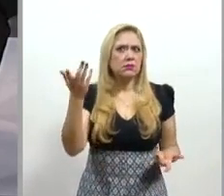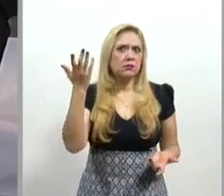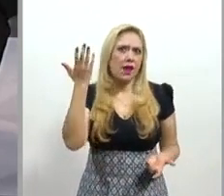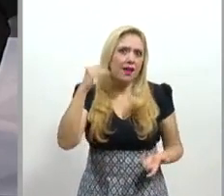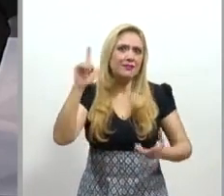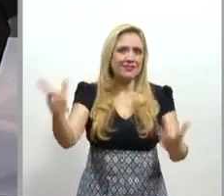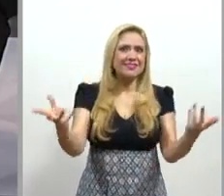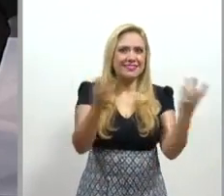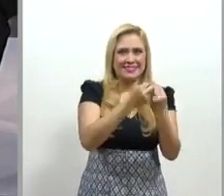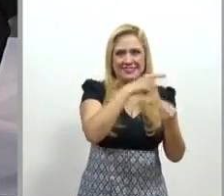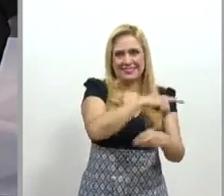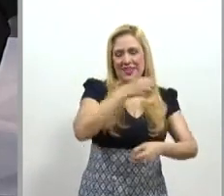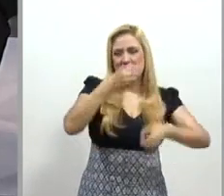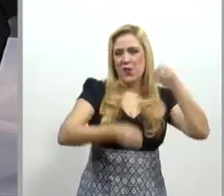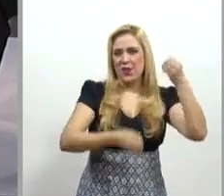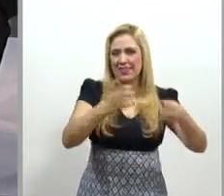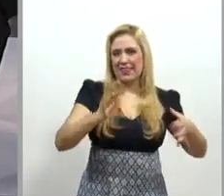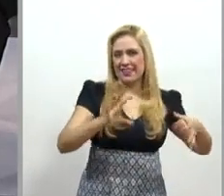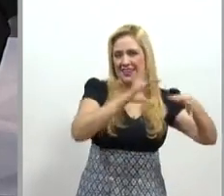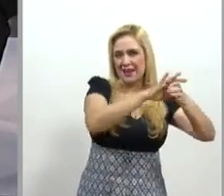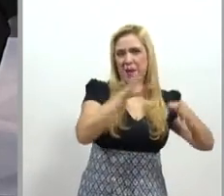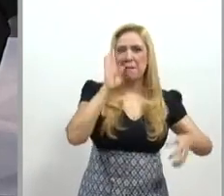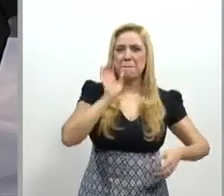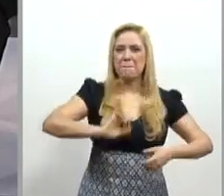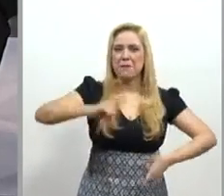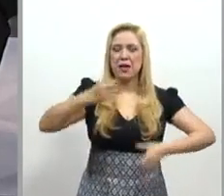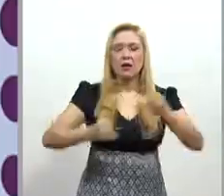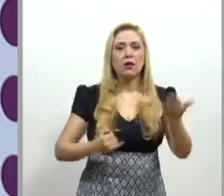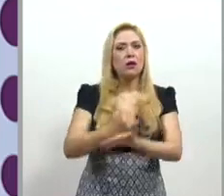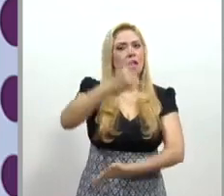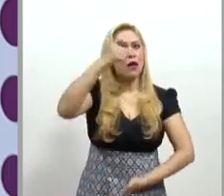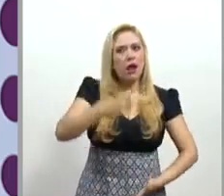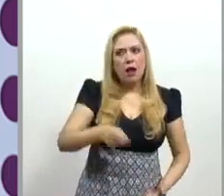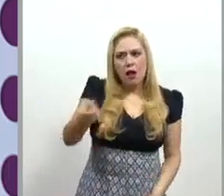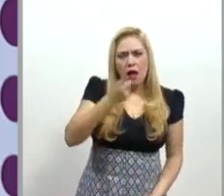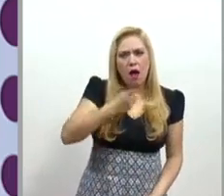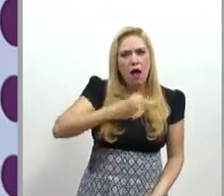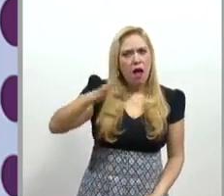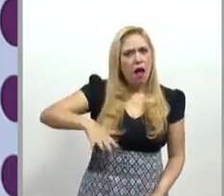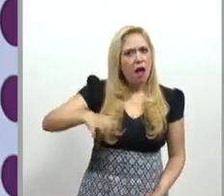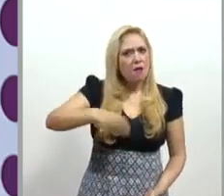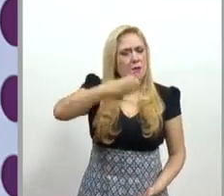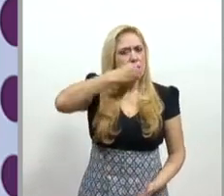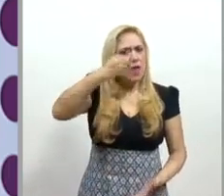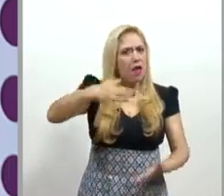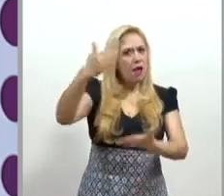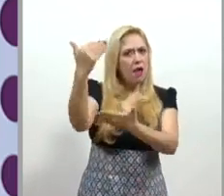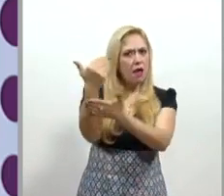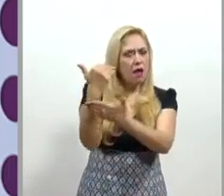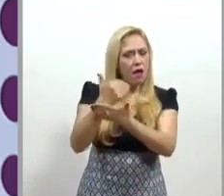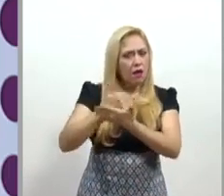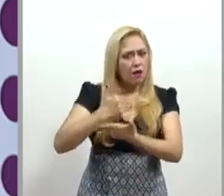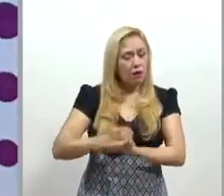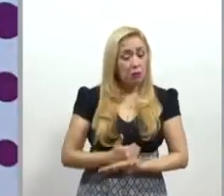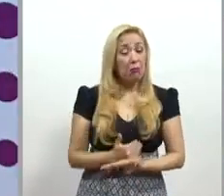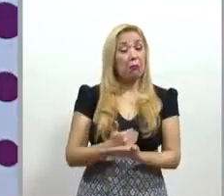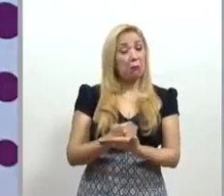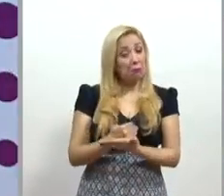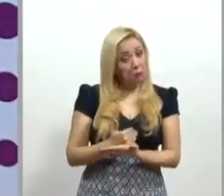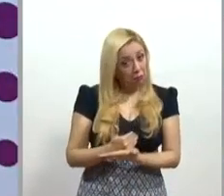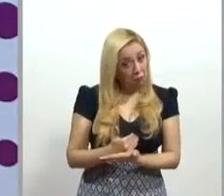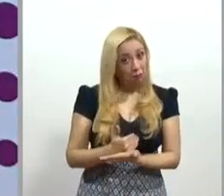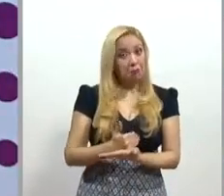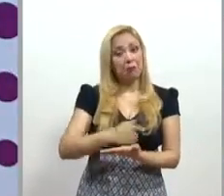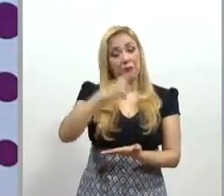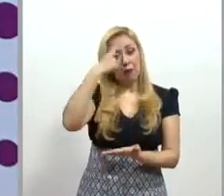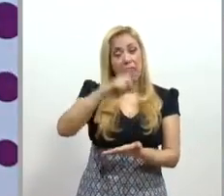cuenta aquí en la Corte, en la ponencia, una sentencia muy, muy rica en contenido y ya nos adelantaba, David, que hay algunos principios sobre el derecho